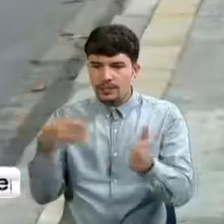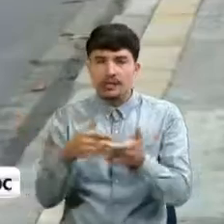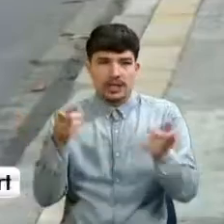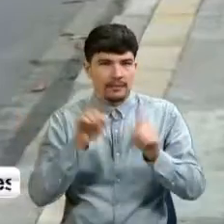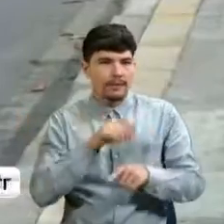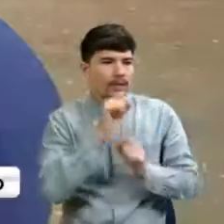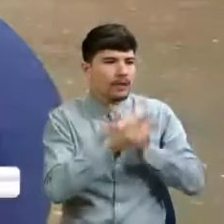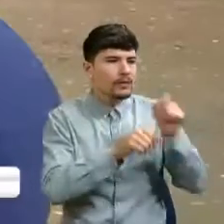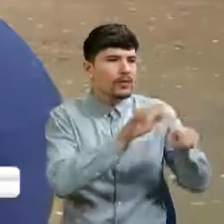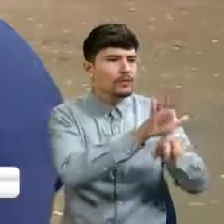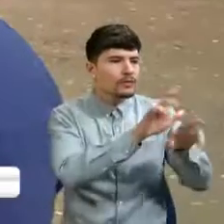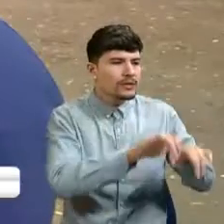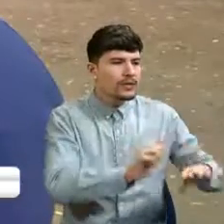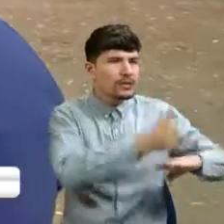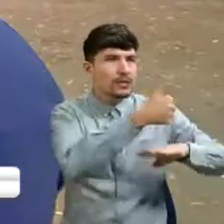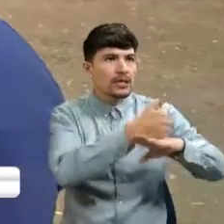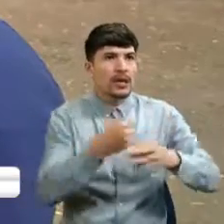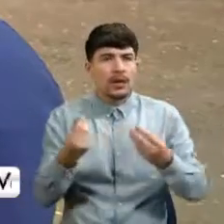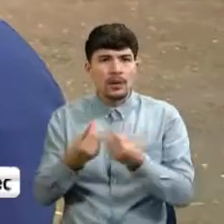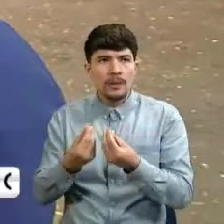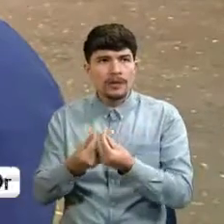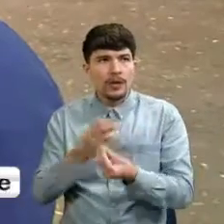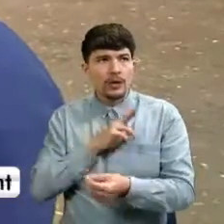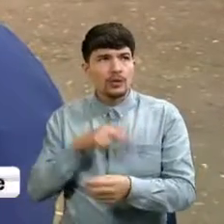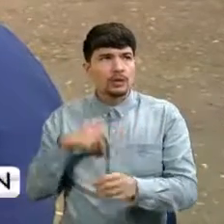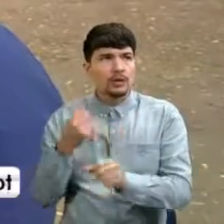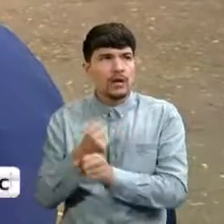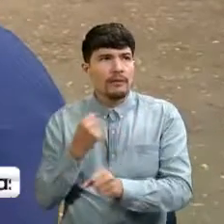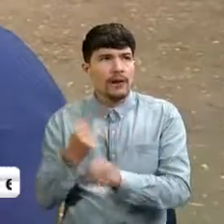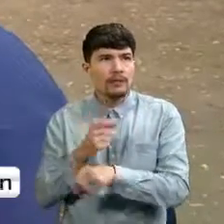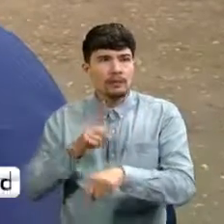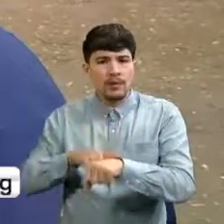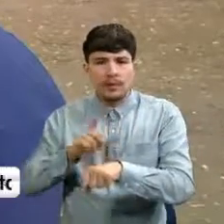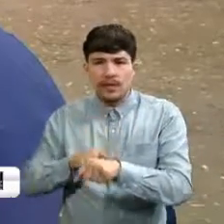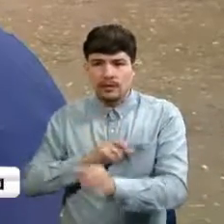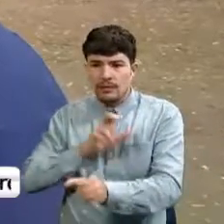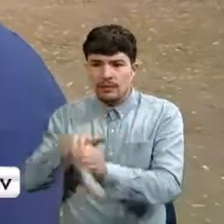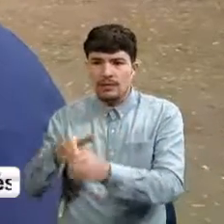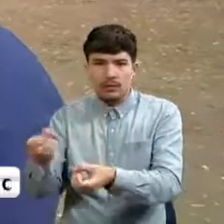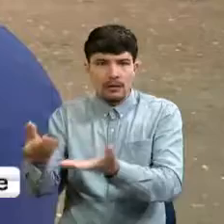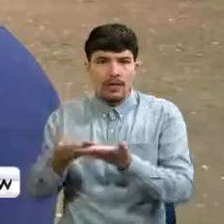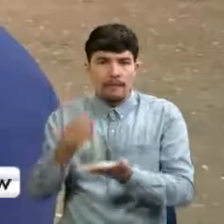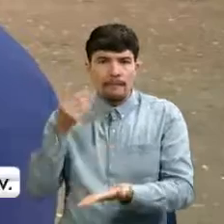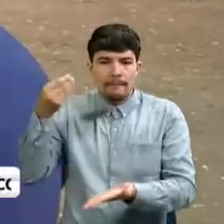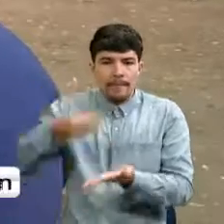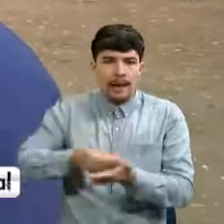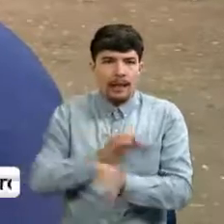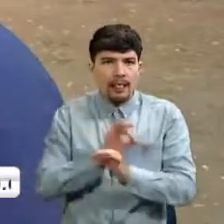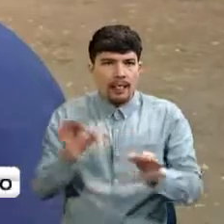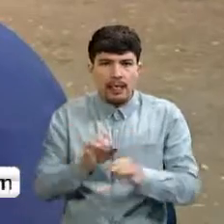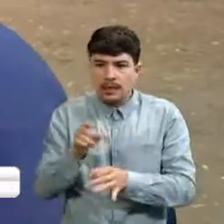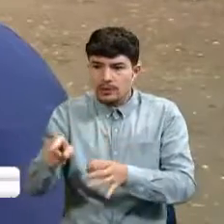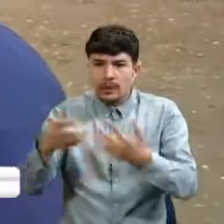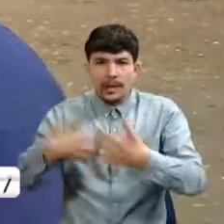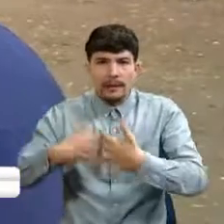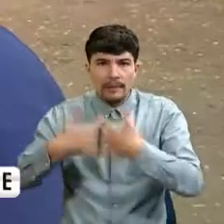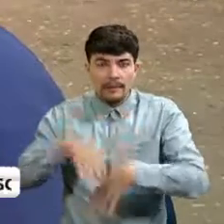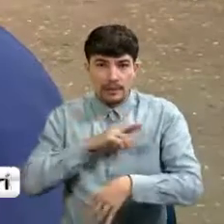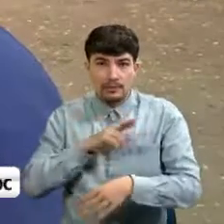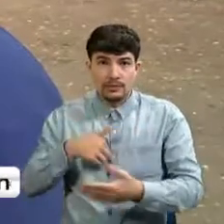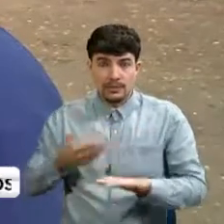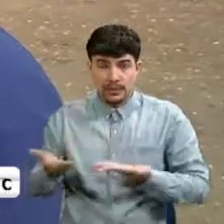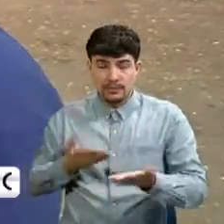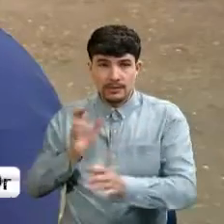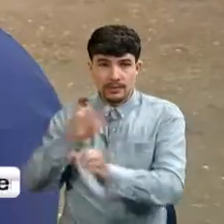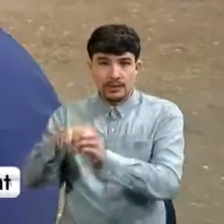ips y compañeros que estamos trabajando y desde el momento en que entramos no hemos recibido un solo pez según esa empresa a la cual están su están